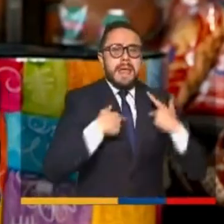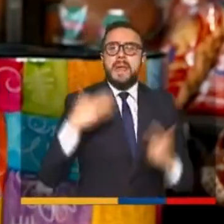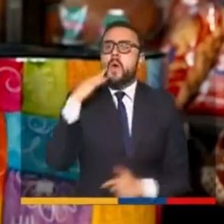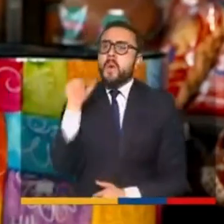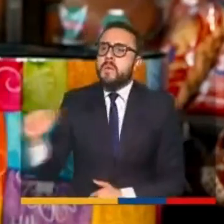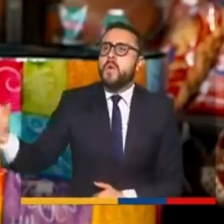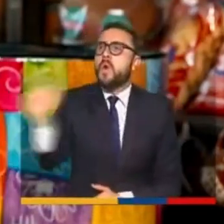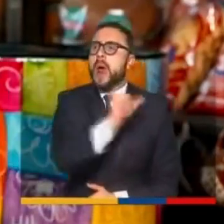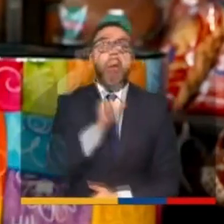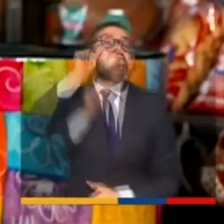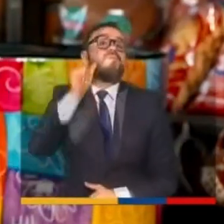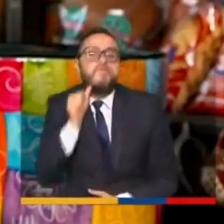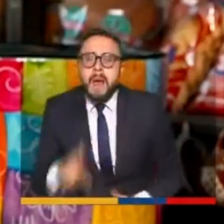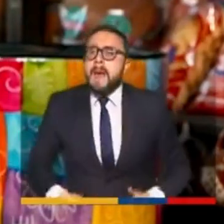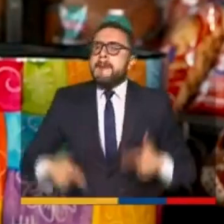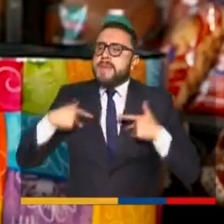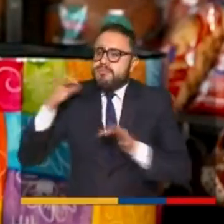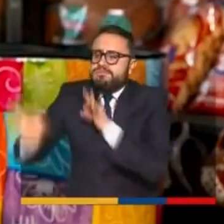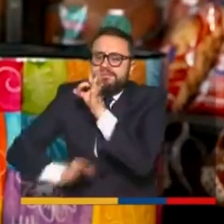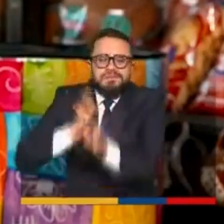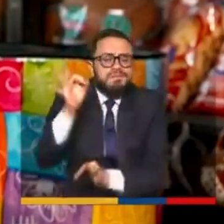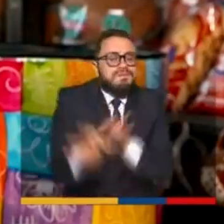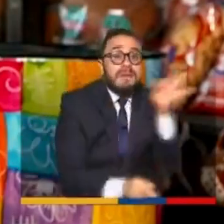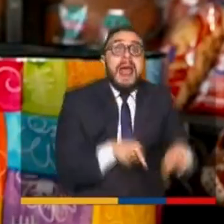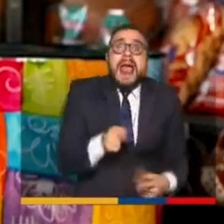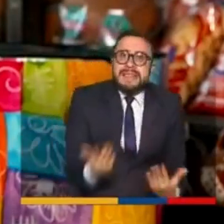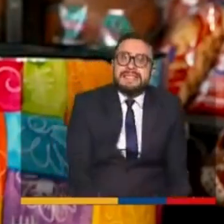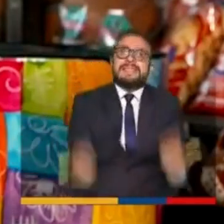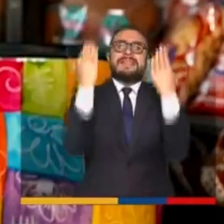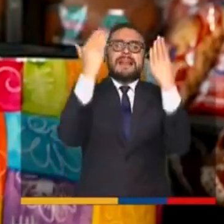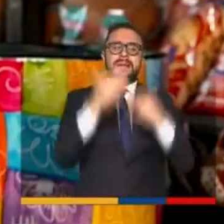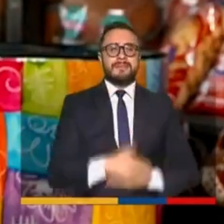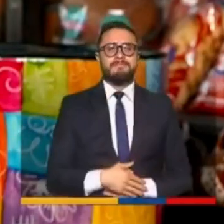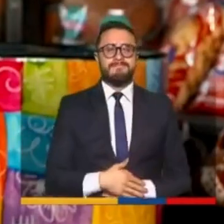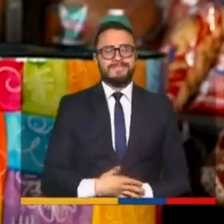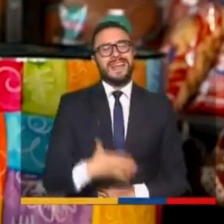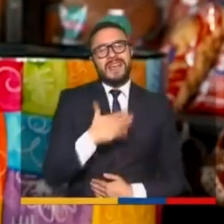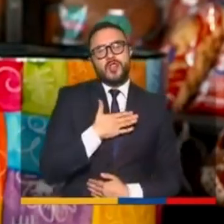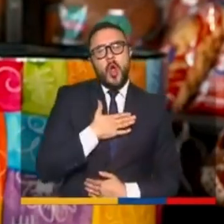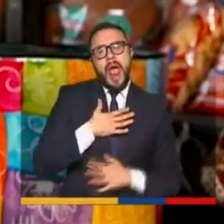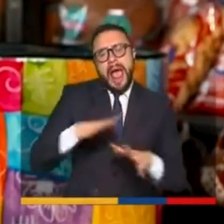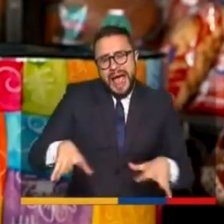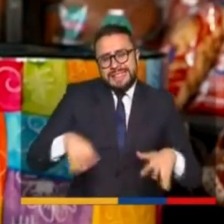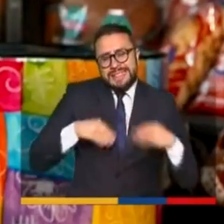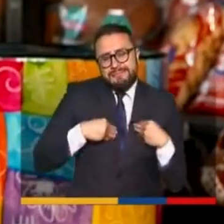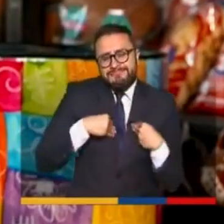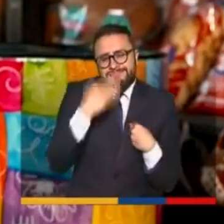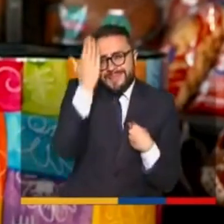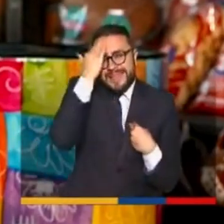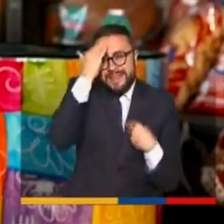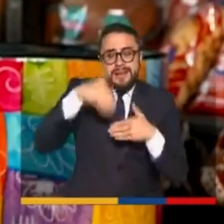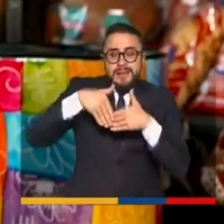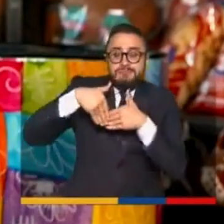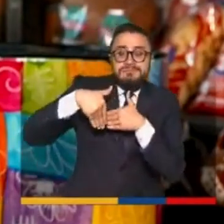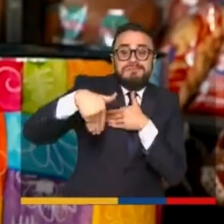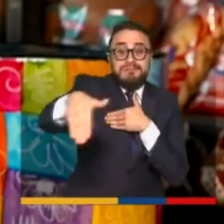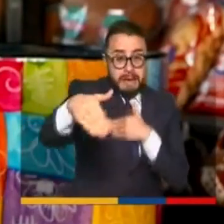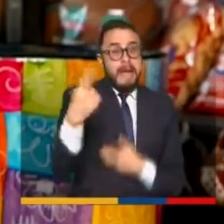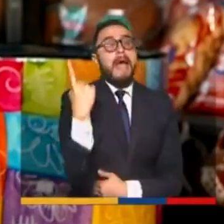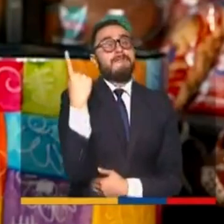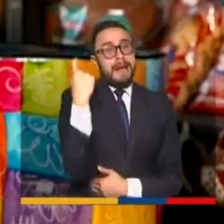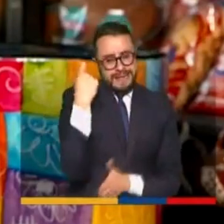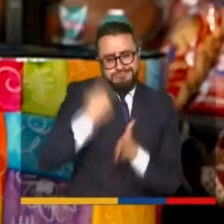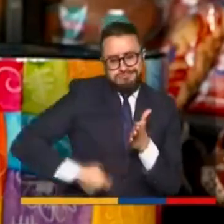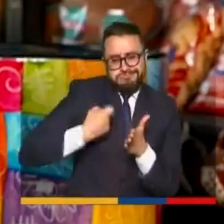mujer embarazada. Soy el primero en reconocer que es mucho el camino que nos falta por recorrer. No hemos logrado